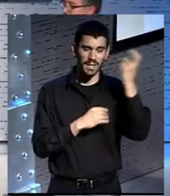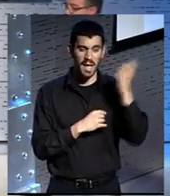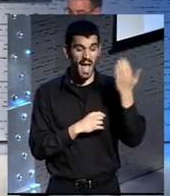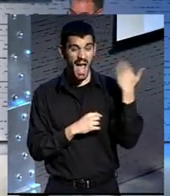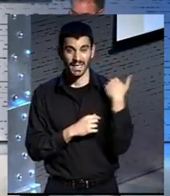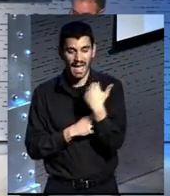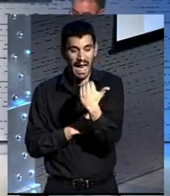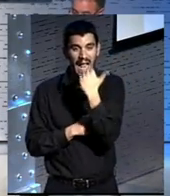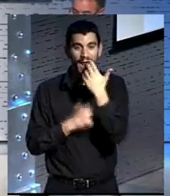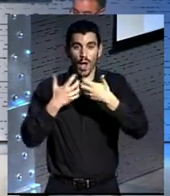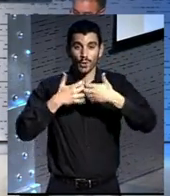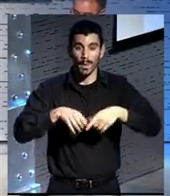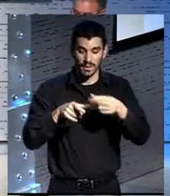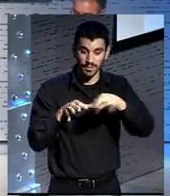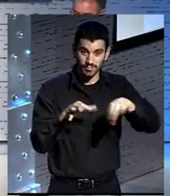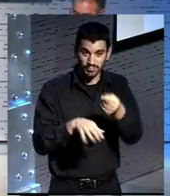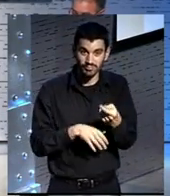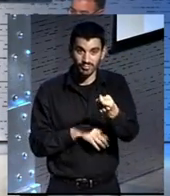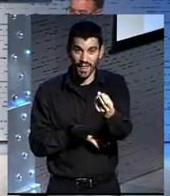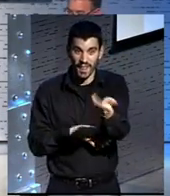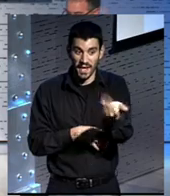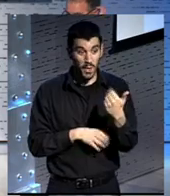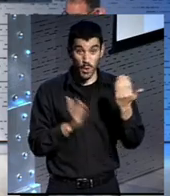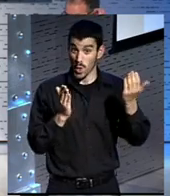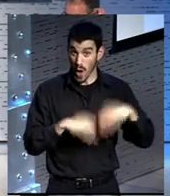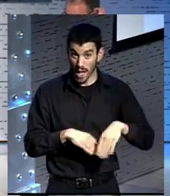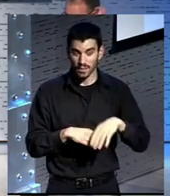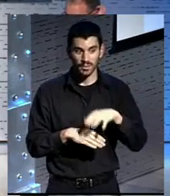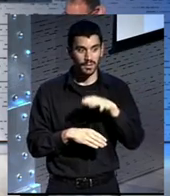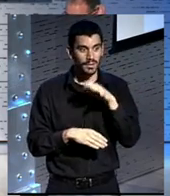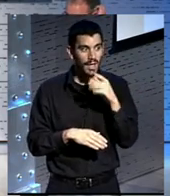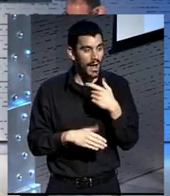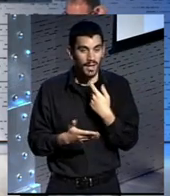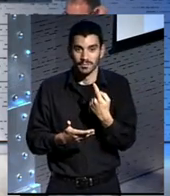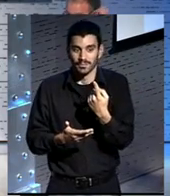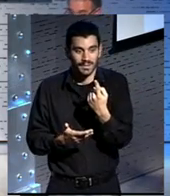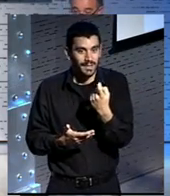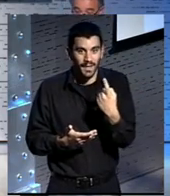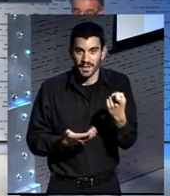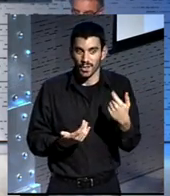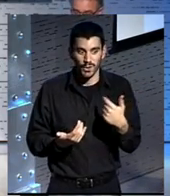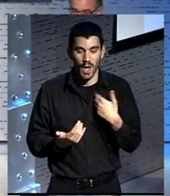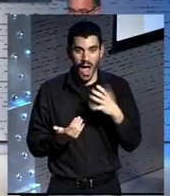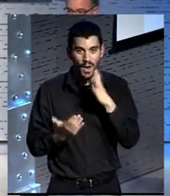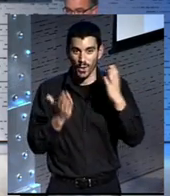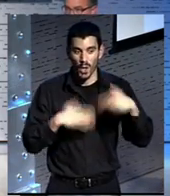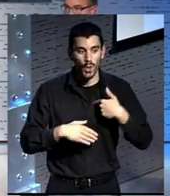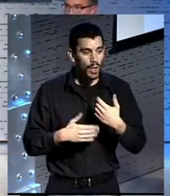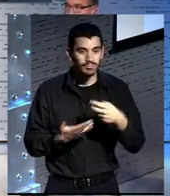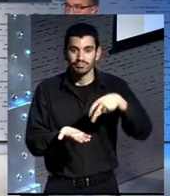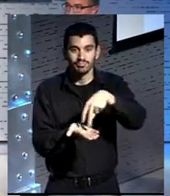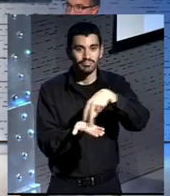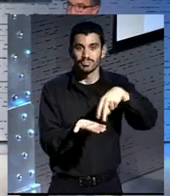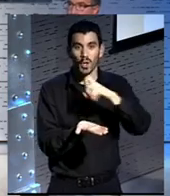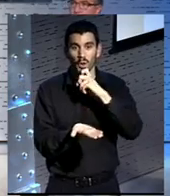cajeros automáticos y no sé ya cómo se podía gestionar la cuenta corriente sin eso. Ahora ya podemos hacerlo